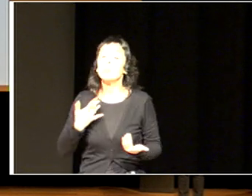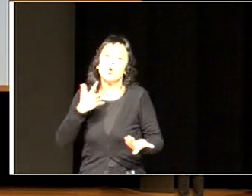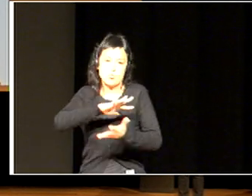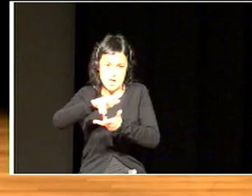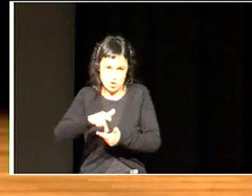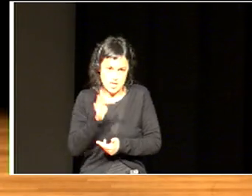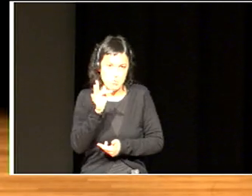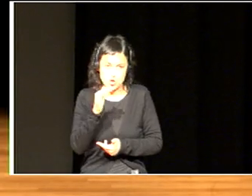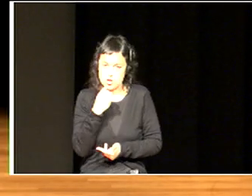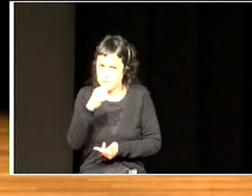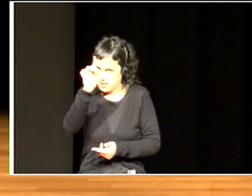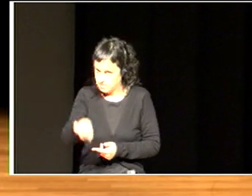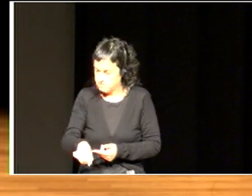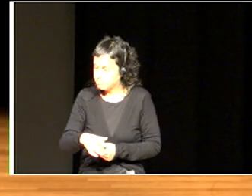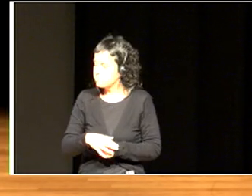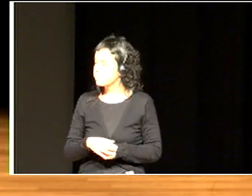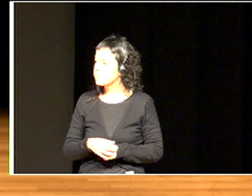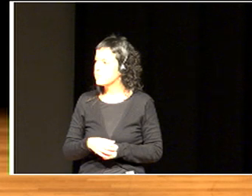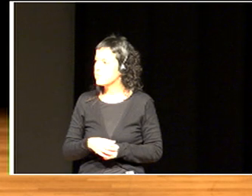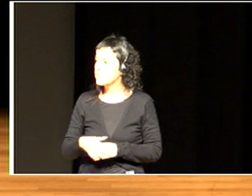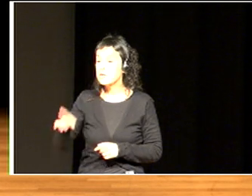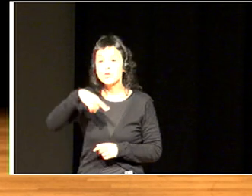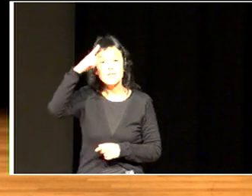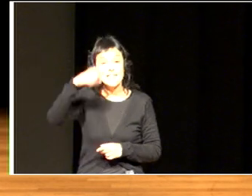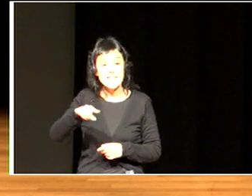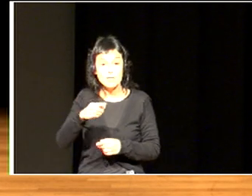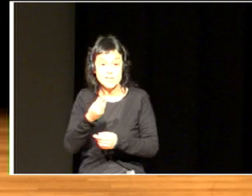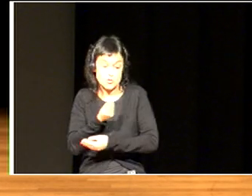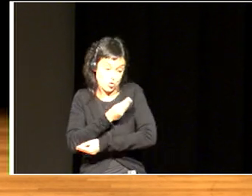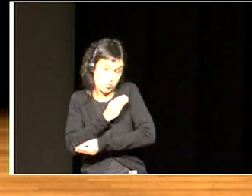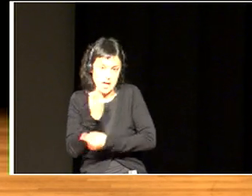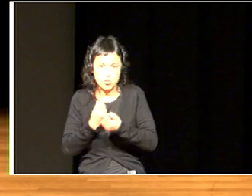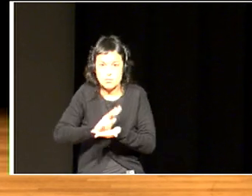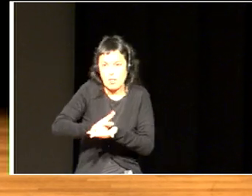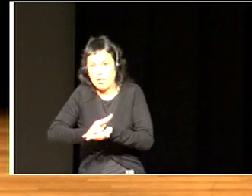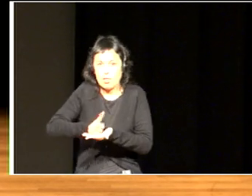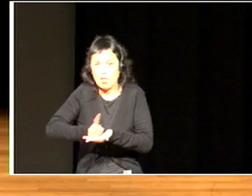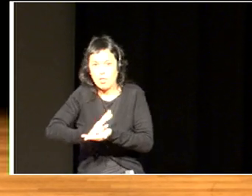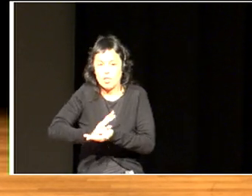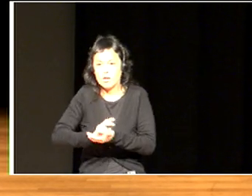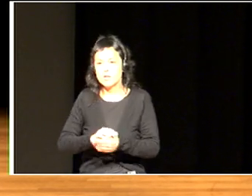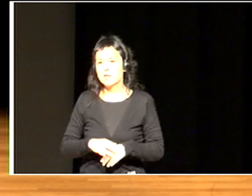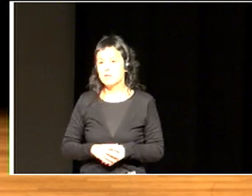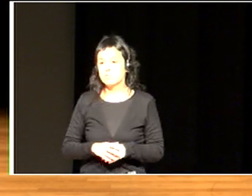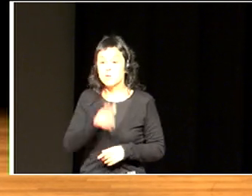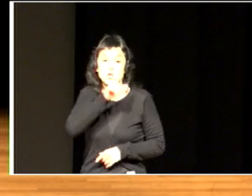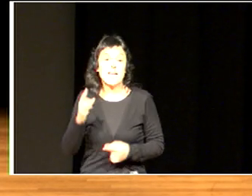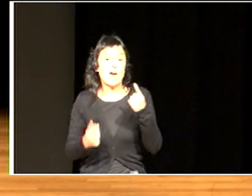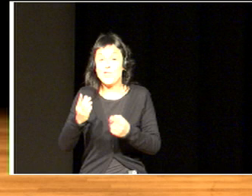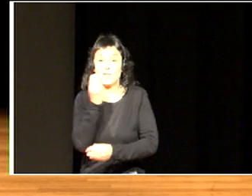del tema de la plancha de estereotipia y es que ya sabéis que los bebés se mueven mucho sobre todo algunos alguna gente hemos nació ya